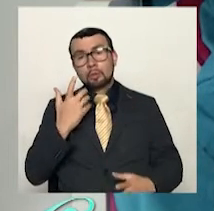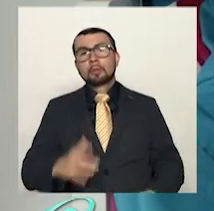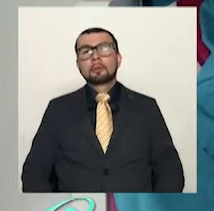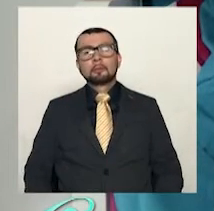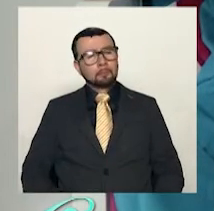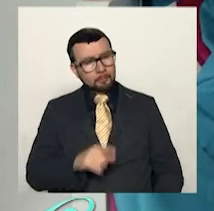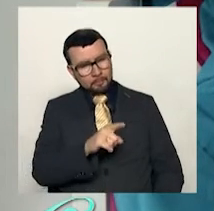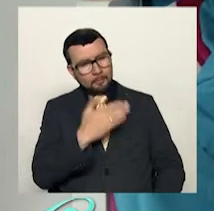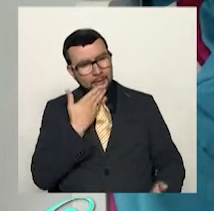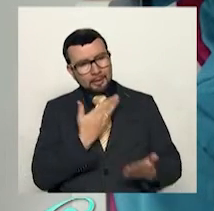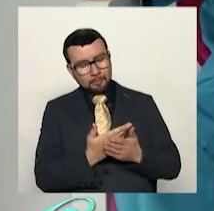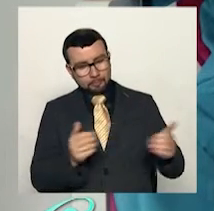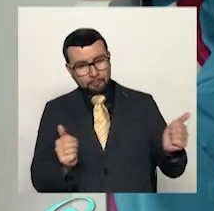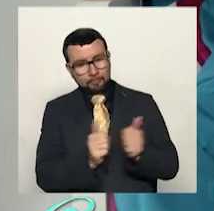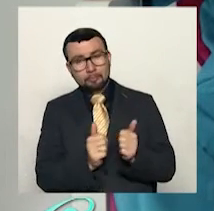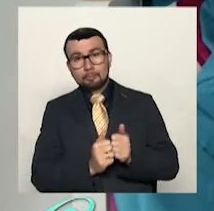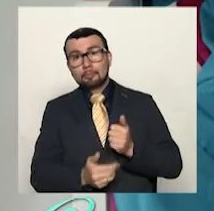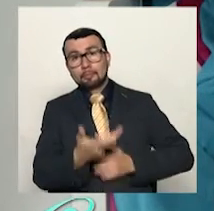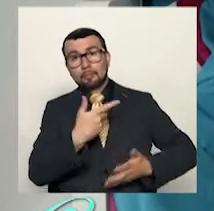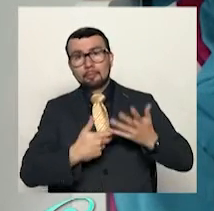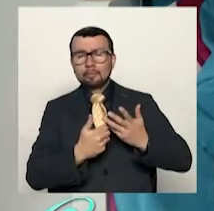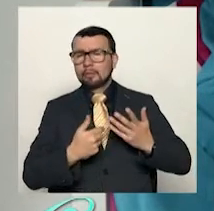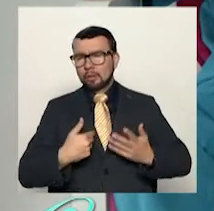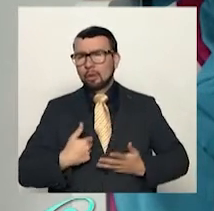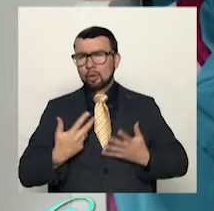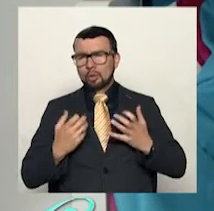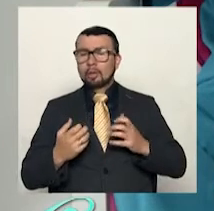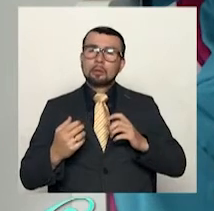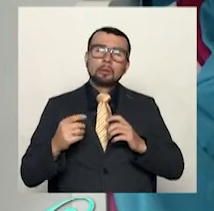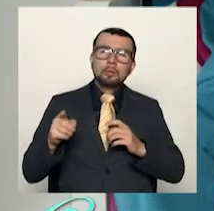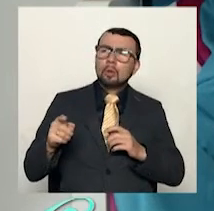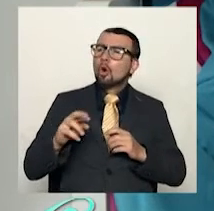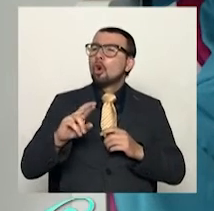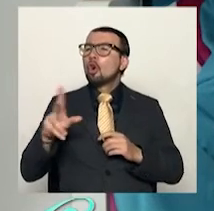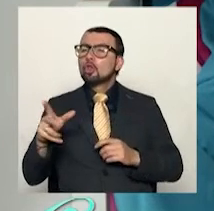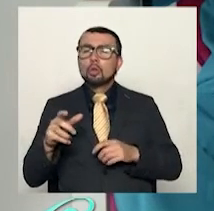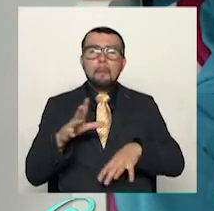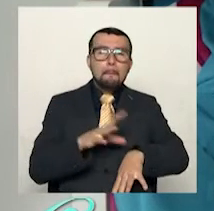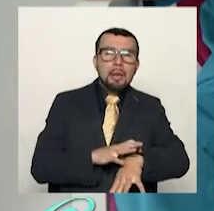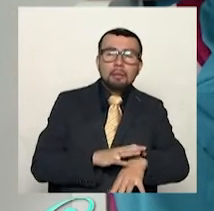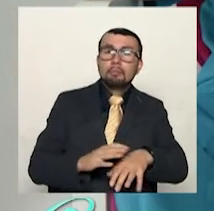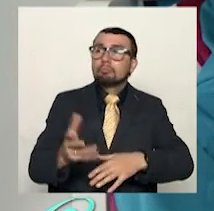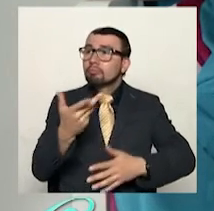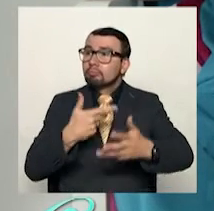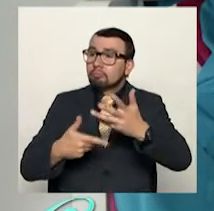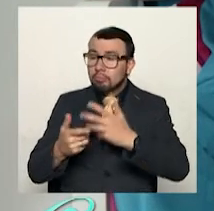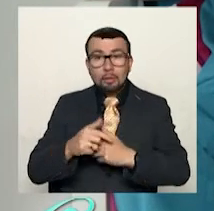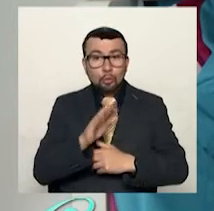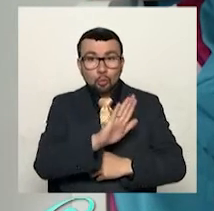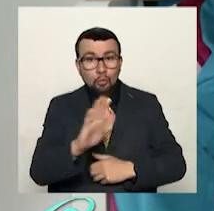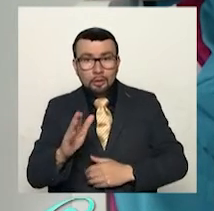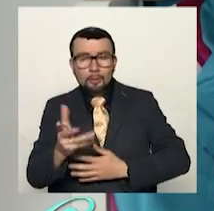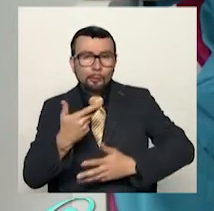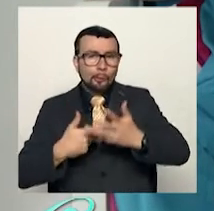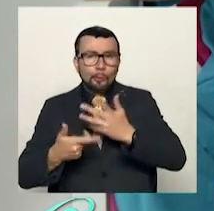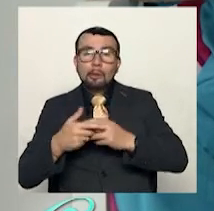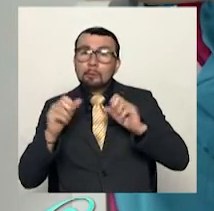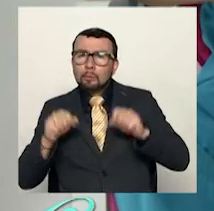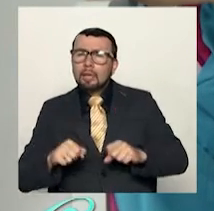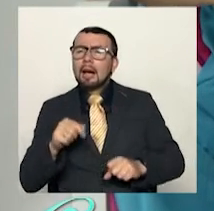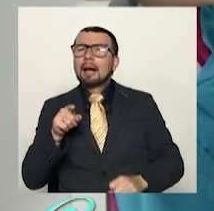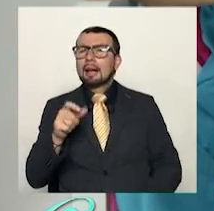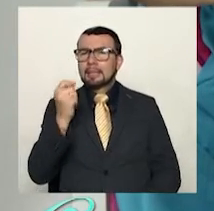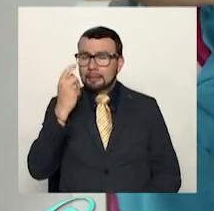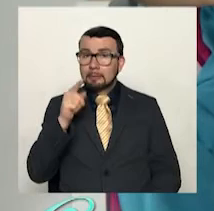Bolívar, muchas gracias a usted por estar con nosotros, y quiero oír conceptos de otros médicos para compartirlos con todos ustedes y entiendan